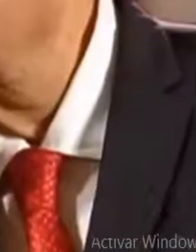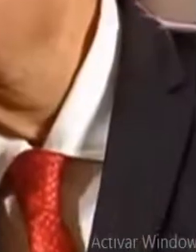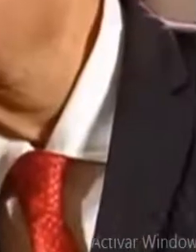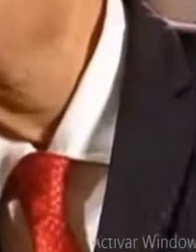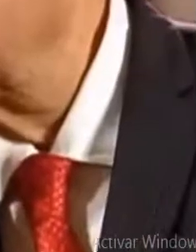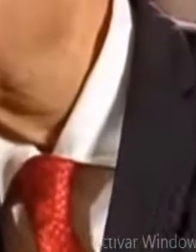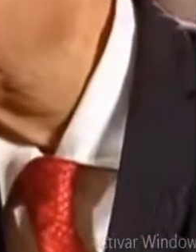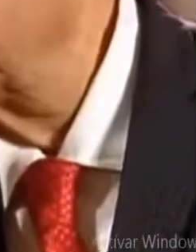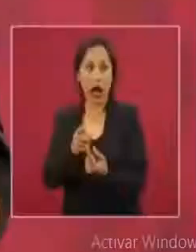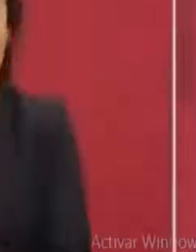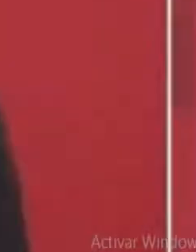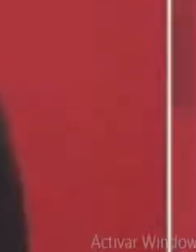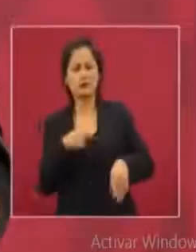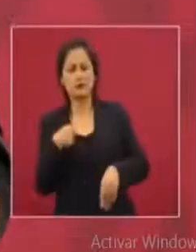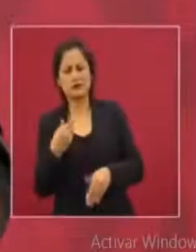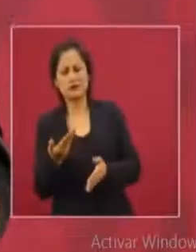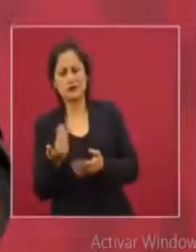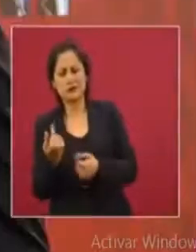PT?